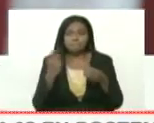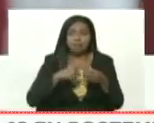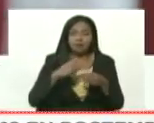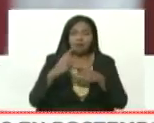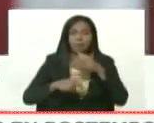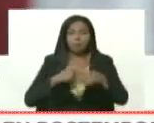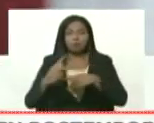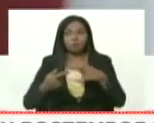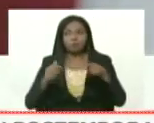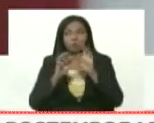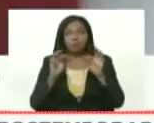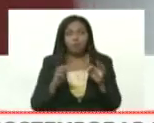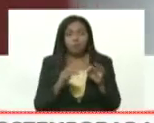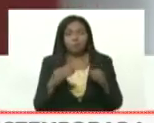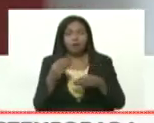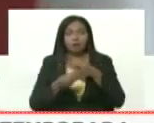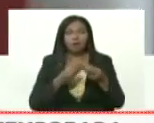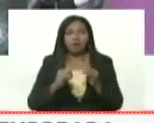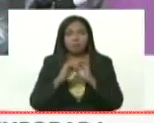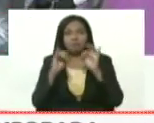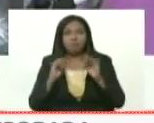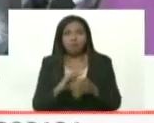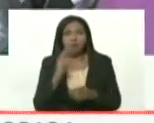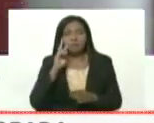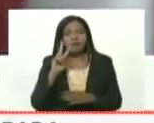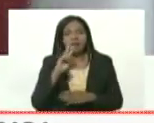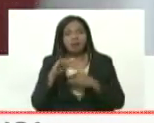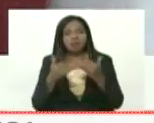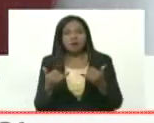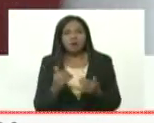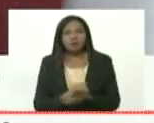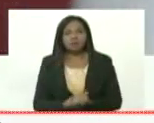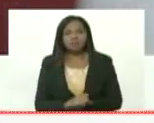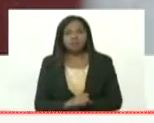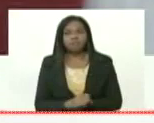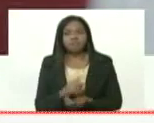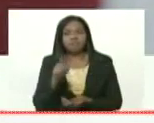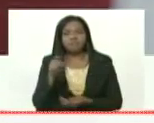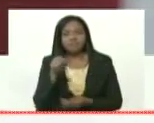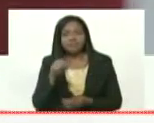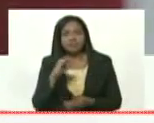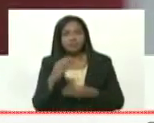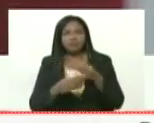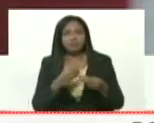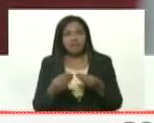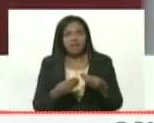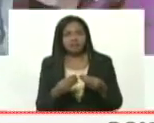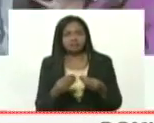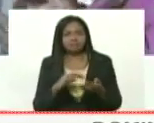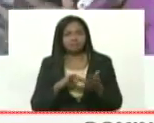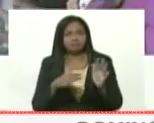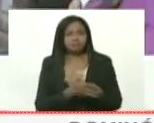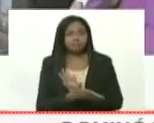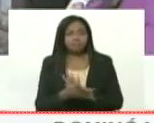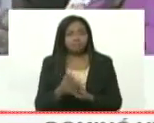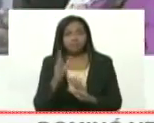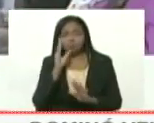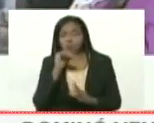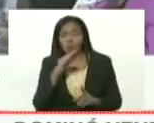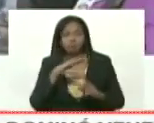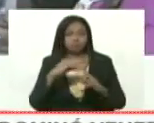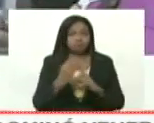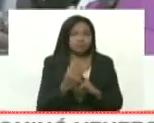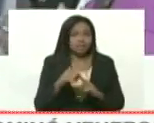procesos reproductivos y producir alevines. Aquí está, fíjense ustedes. Sin esto. Creación venezolana. Sin esto no hay acuicultura en